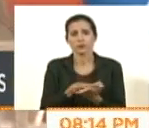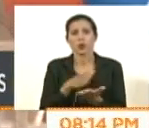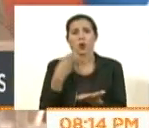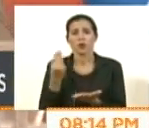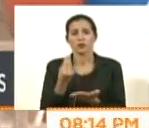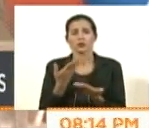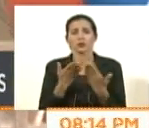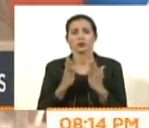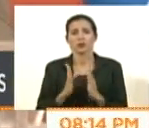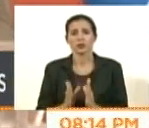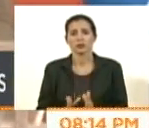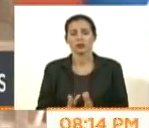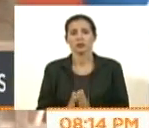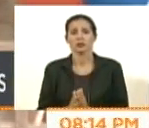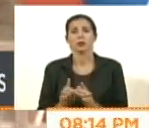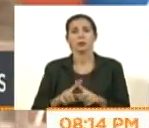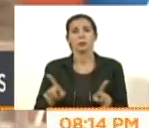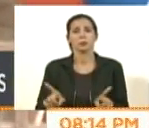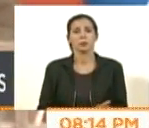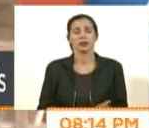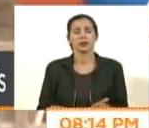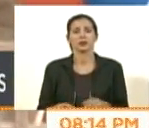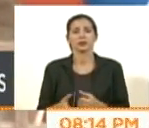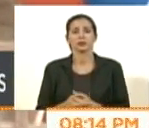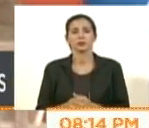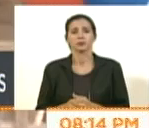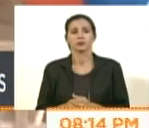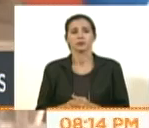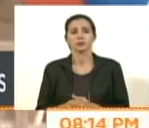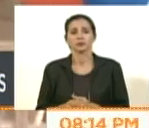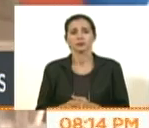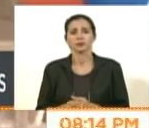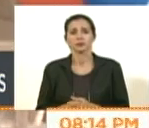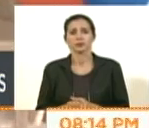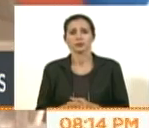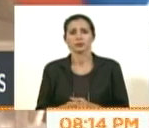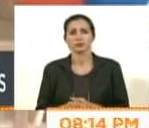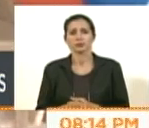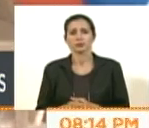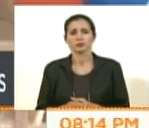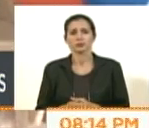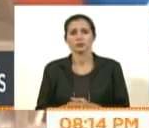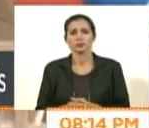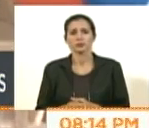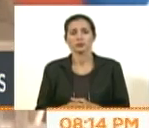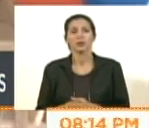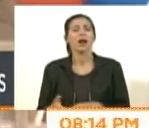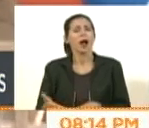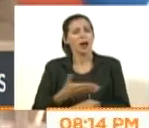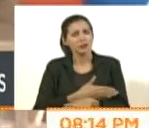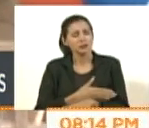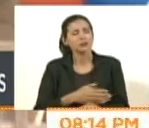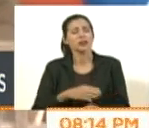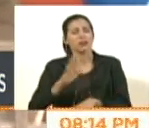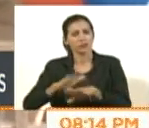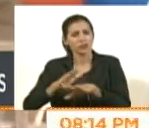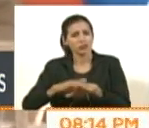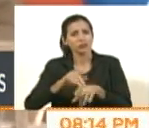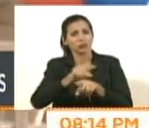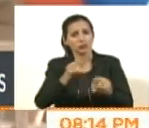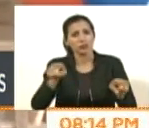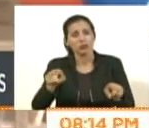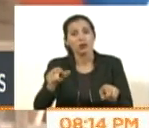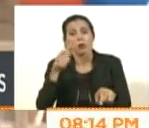joven estudiante, pero también, como lo hemos denunciado en situaciones anteriores, esos